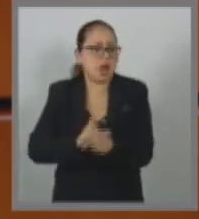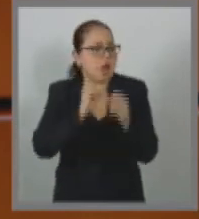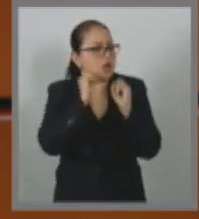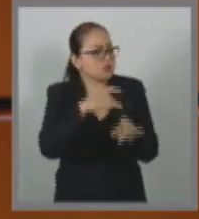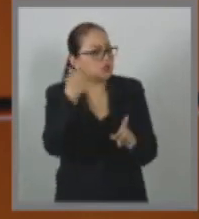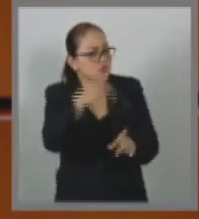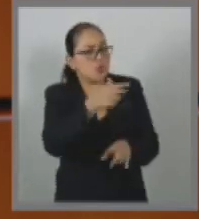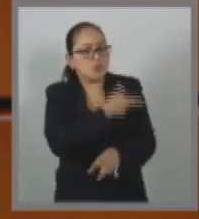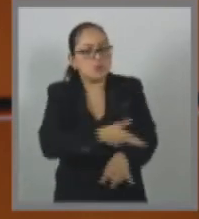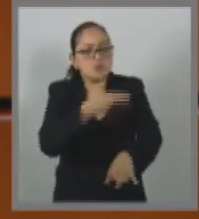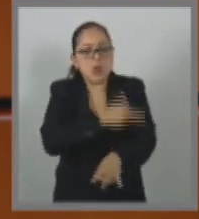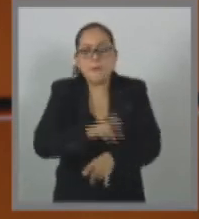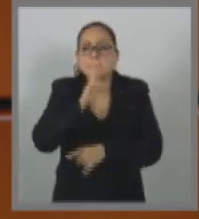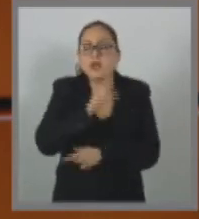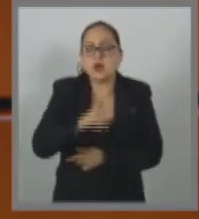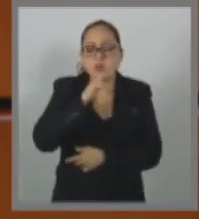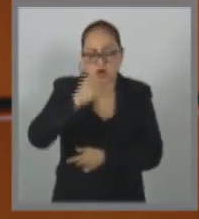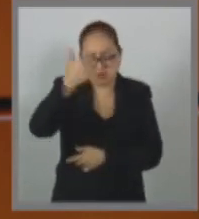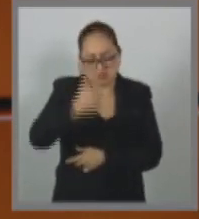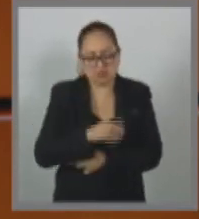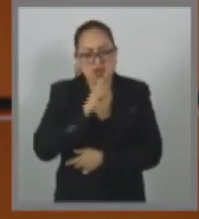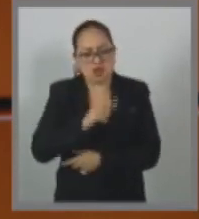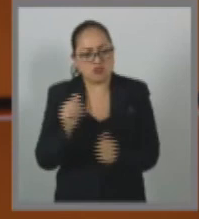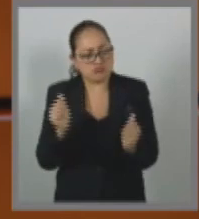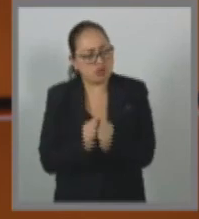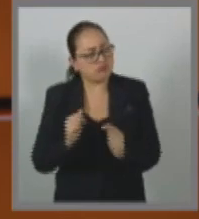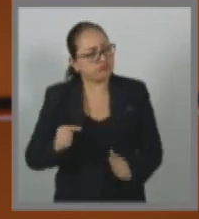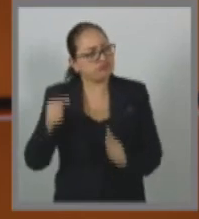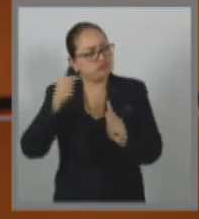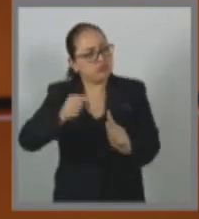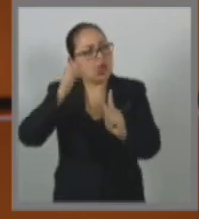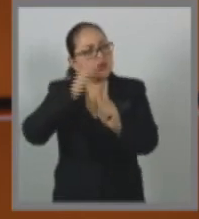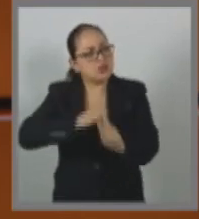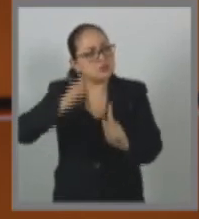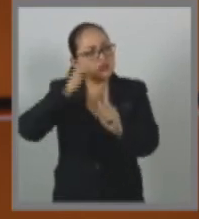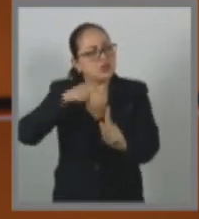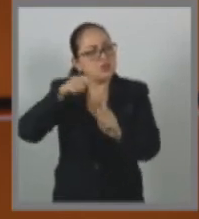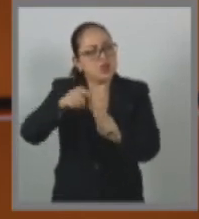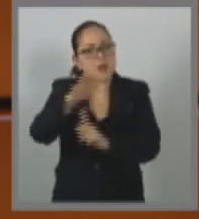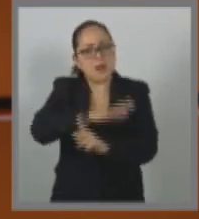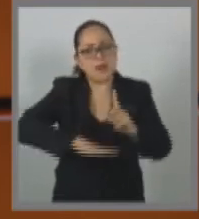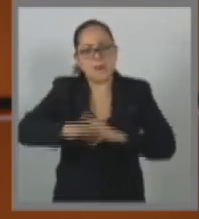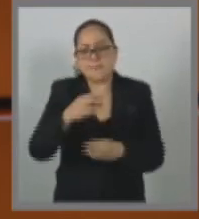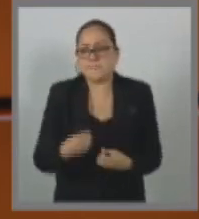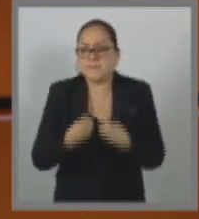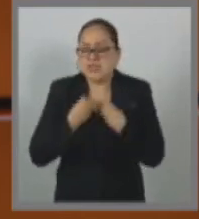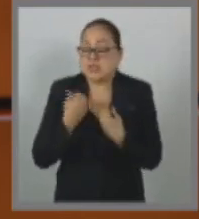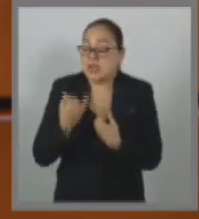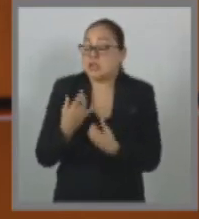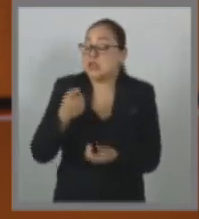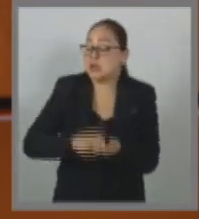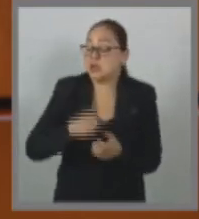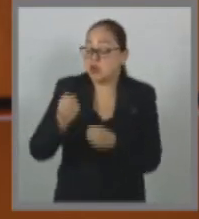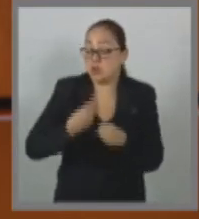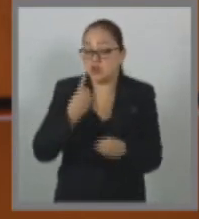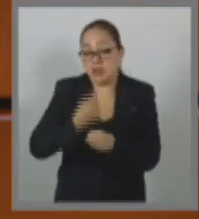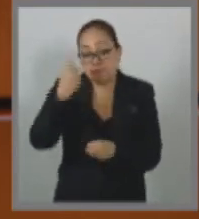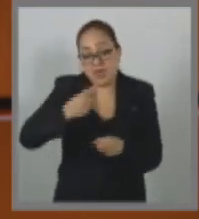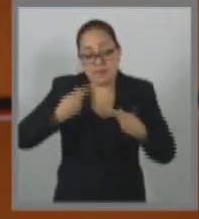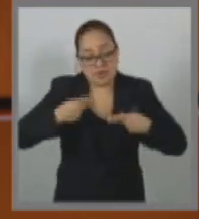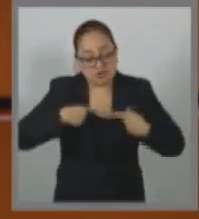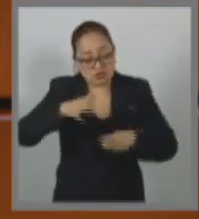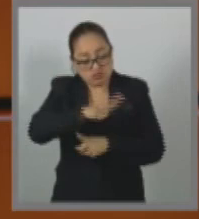para mejorar, con responsabilidad y altura de miras, las condiciones de vida y las oportunidades de quienes